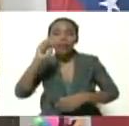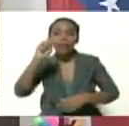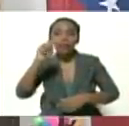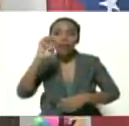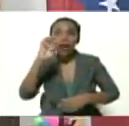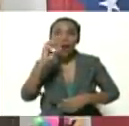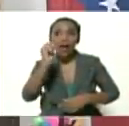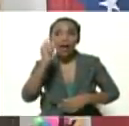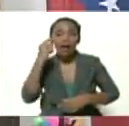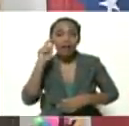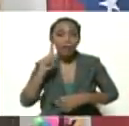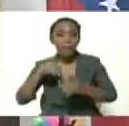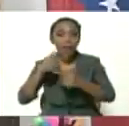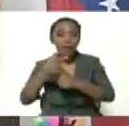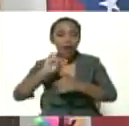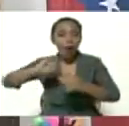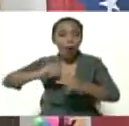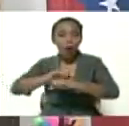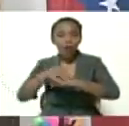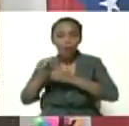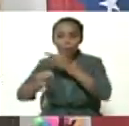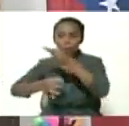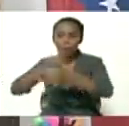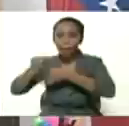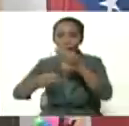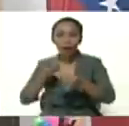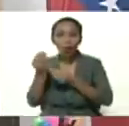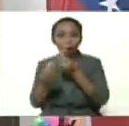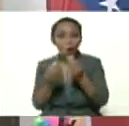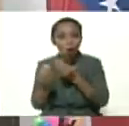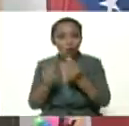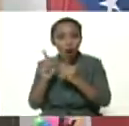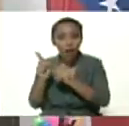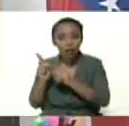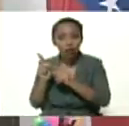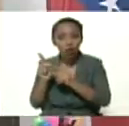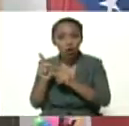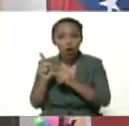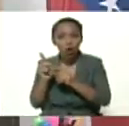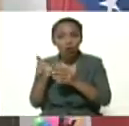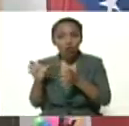Jorge Rodríguez va a explicar todos los detalles. De un núcleo